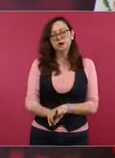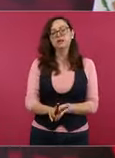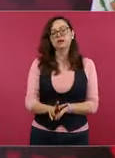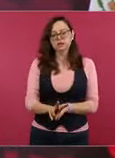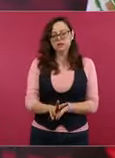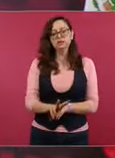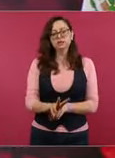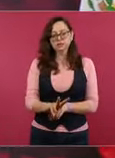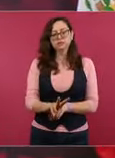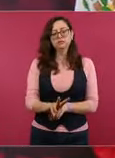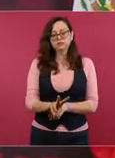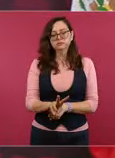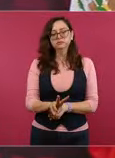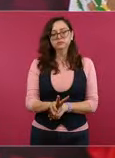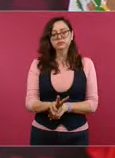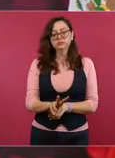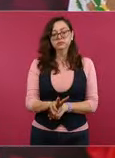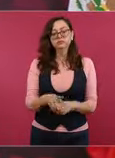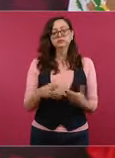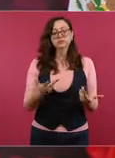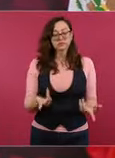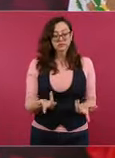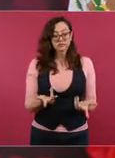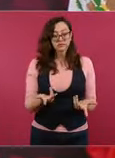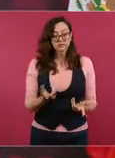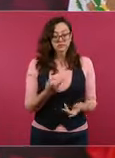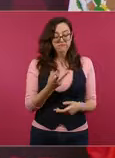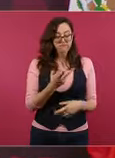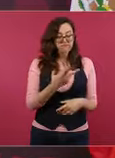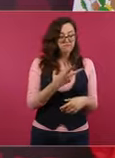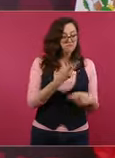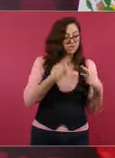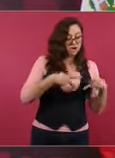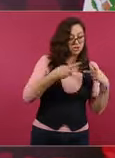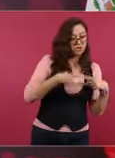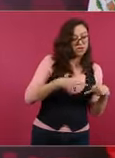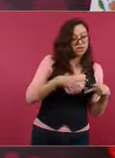ambas naciones, para los dos pueblos,